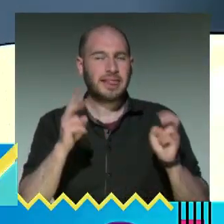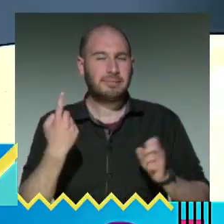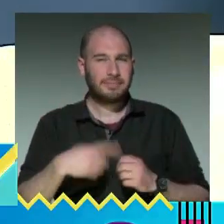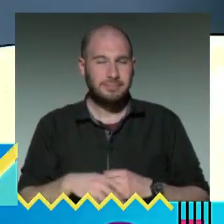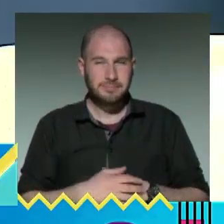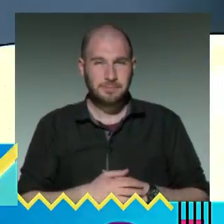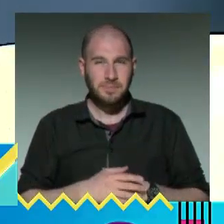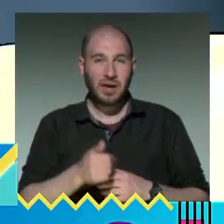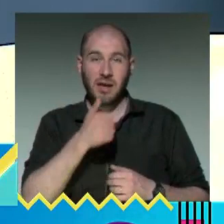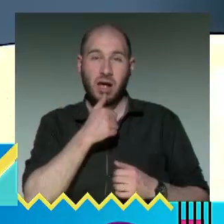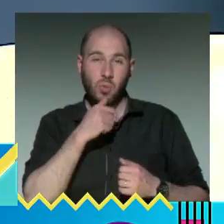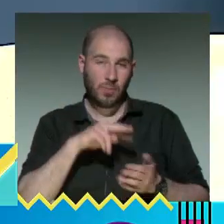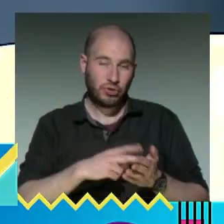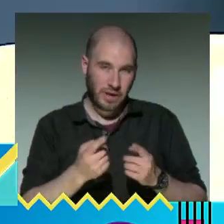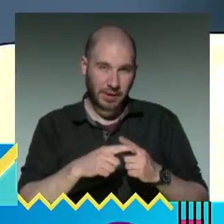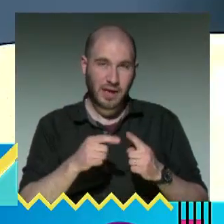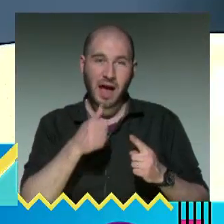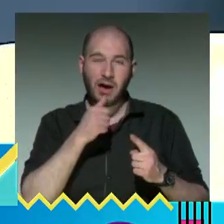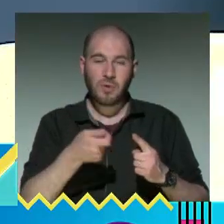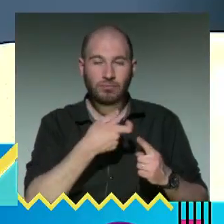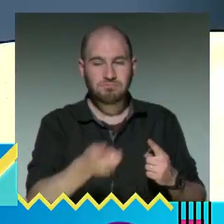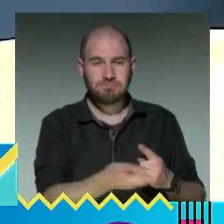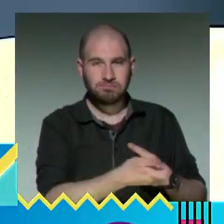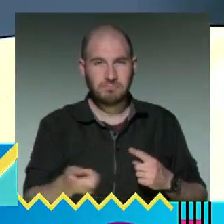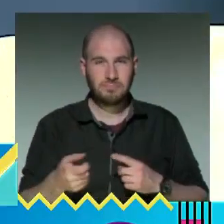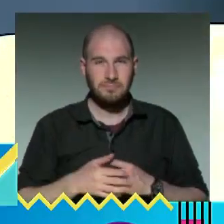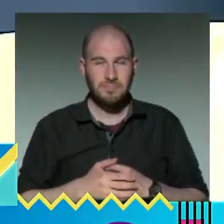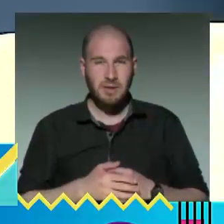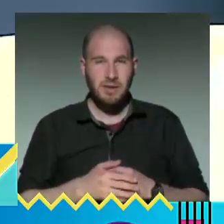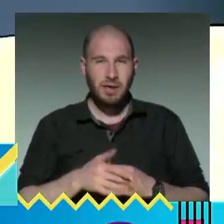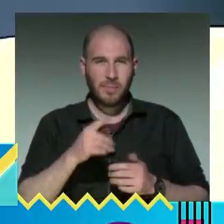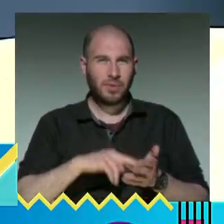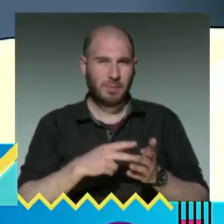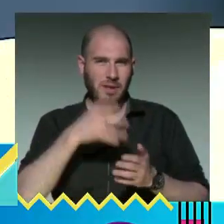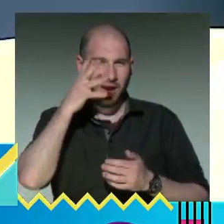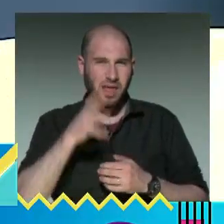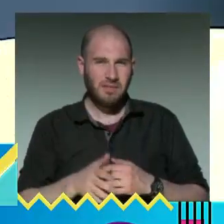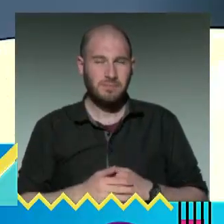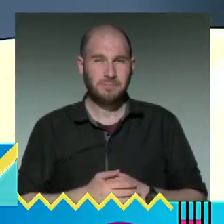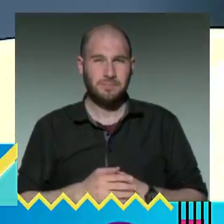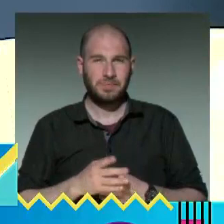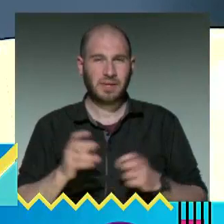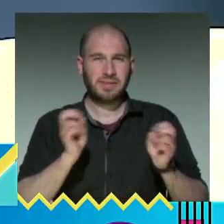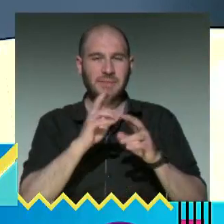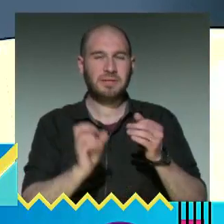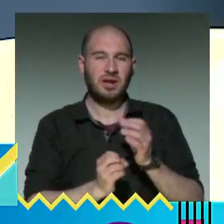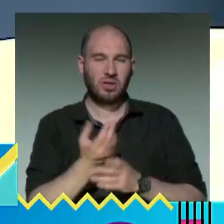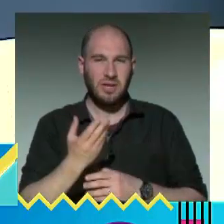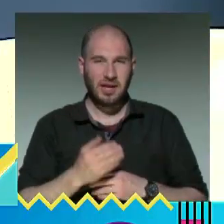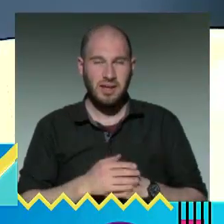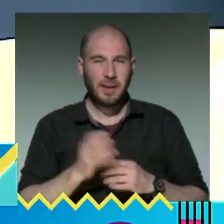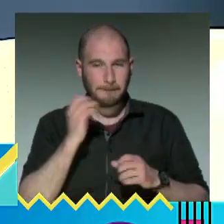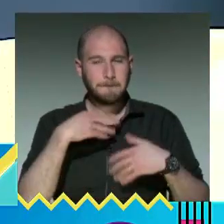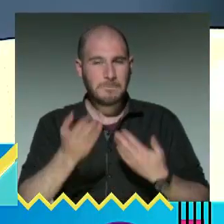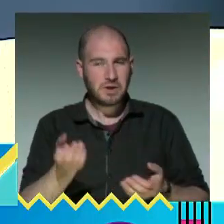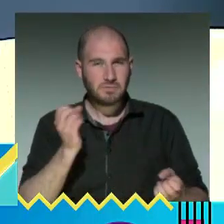al agua para riego, es como una gran problemática, sobre todo, bueno, en aspectos tecnológicos de mejora en